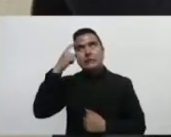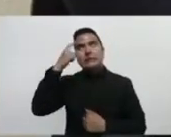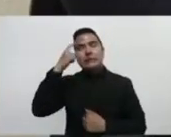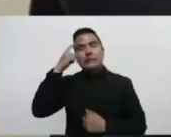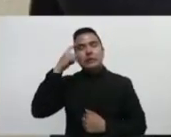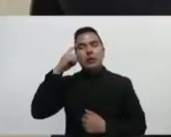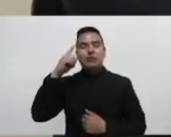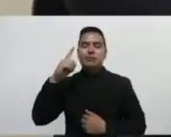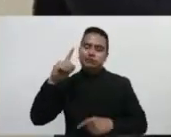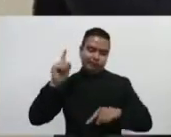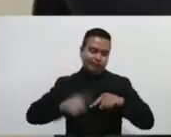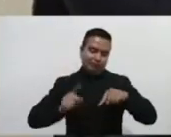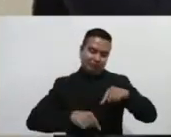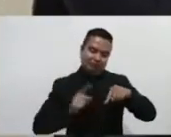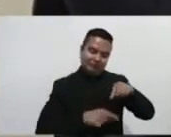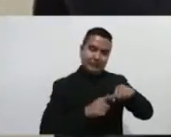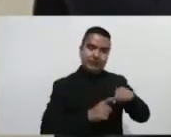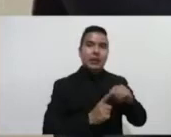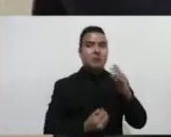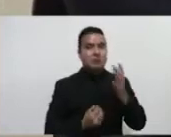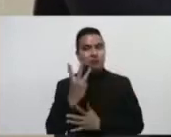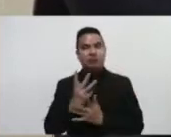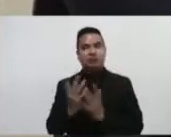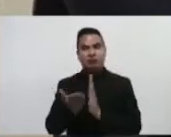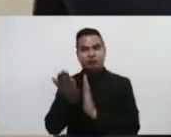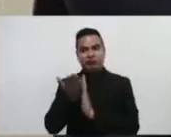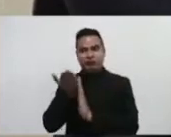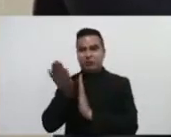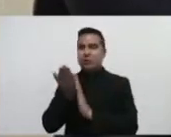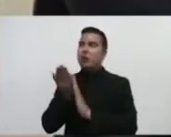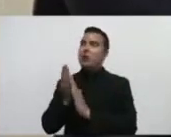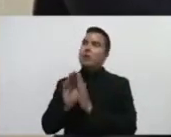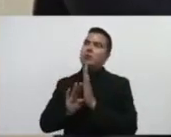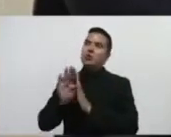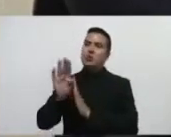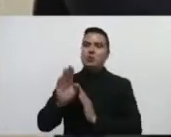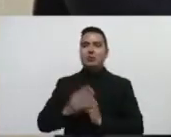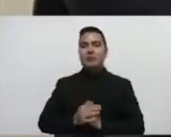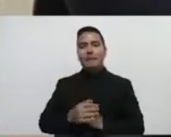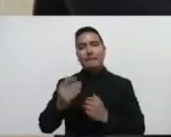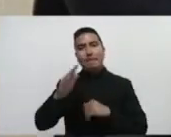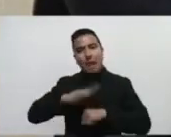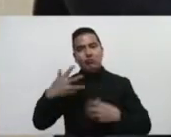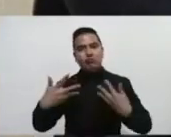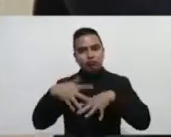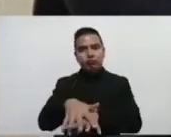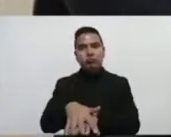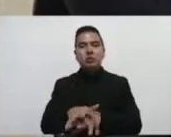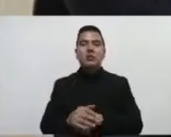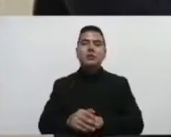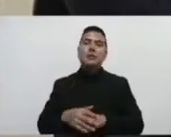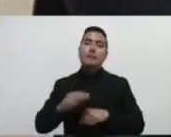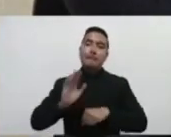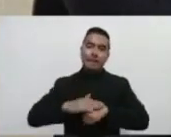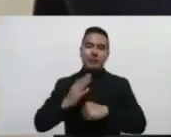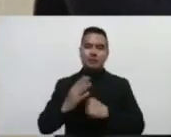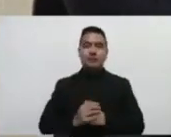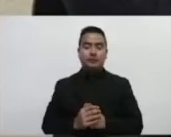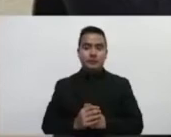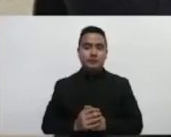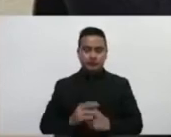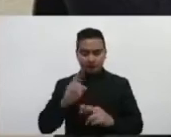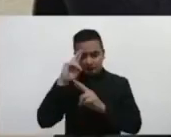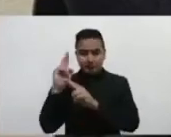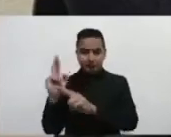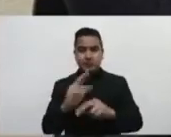hacer de construir, ¿no? Quitar todas esas enseñanzas e irnos hacia una construcción de una cultura más